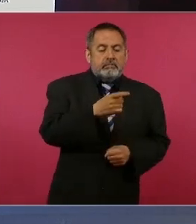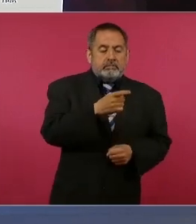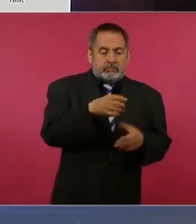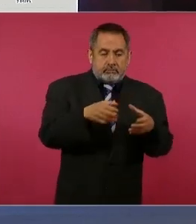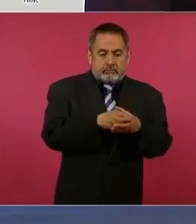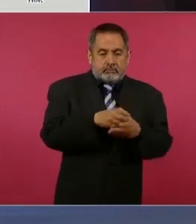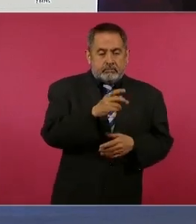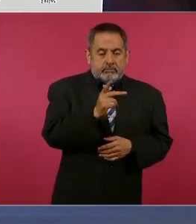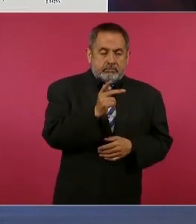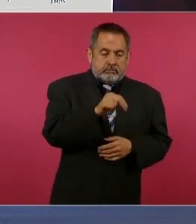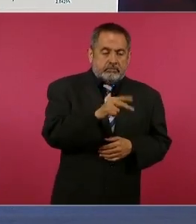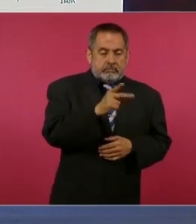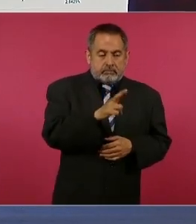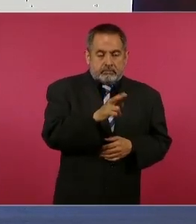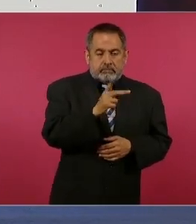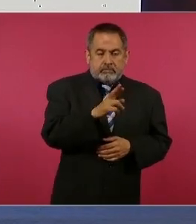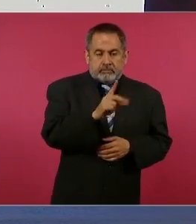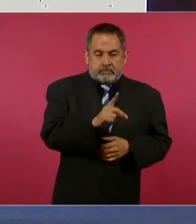PRD. Adelante.